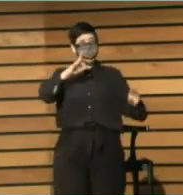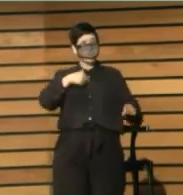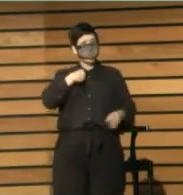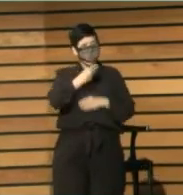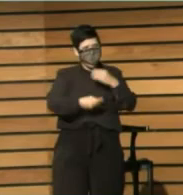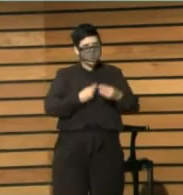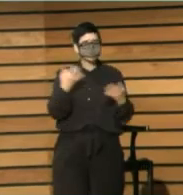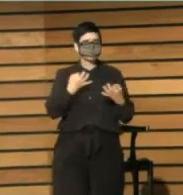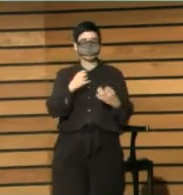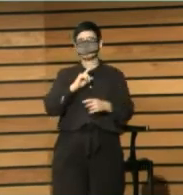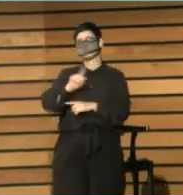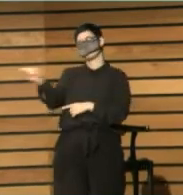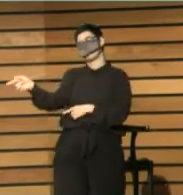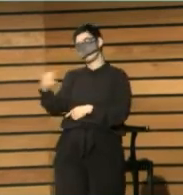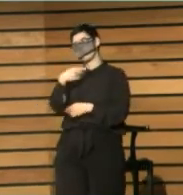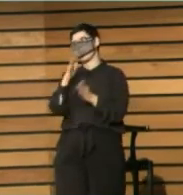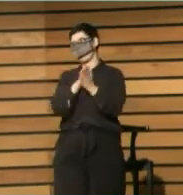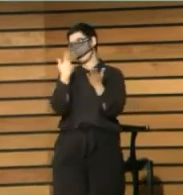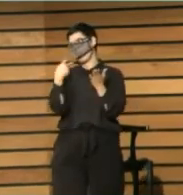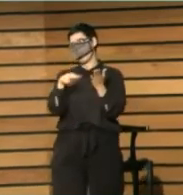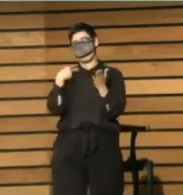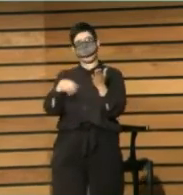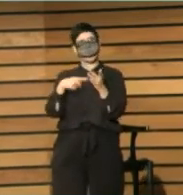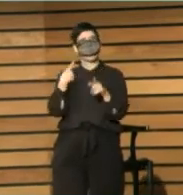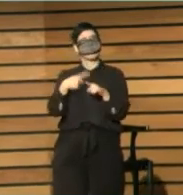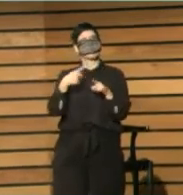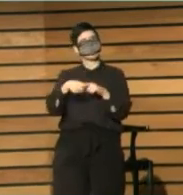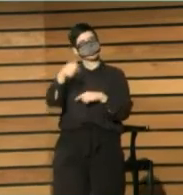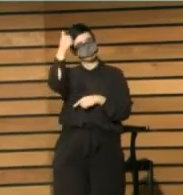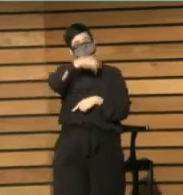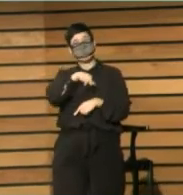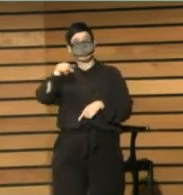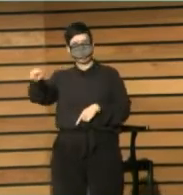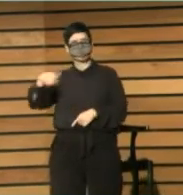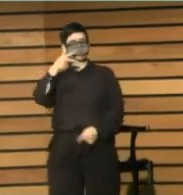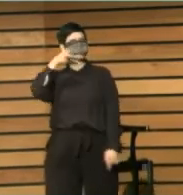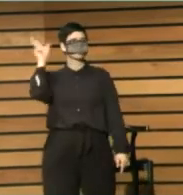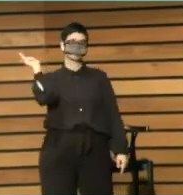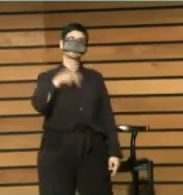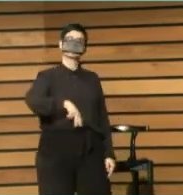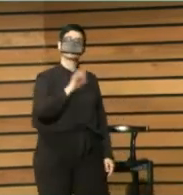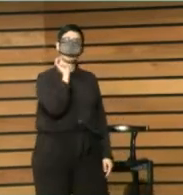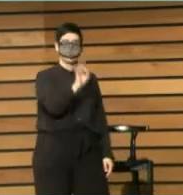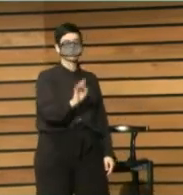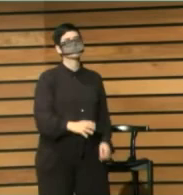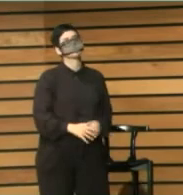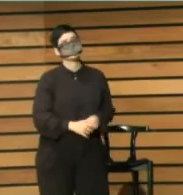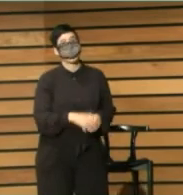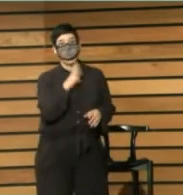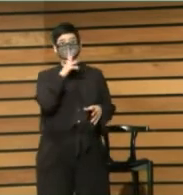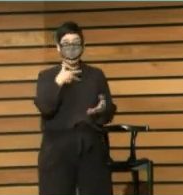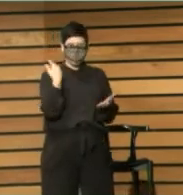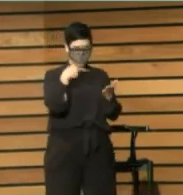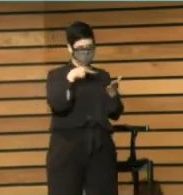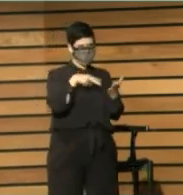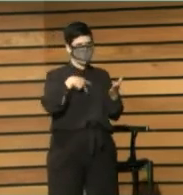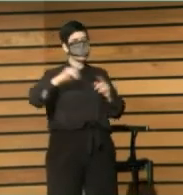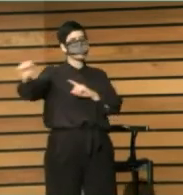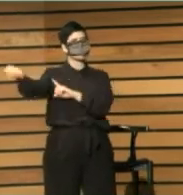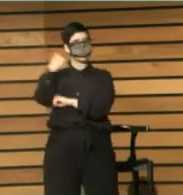leer. Y él lo reconoce y lee ahora más que yo.